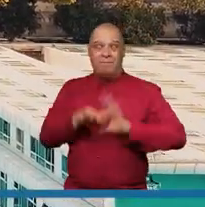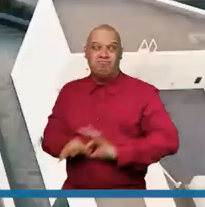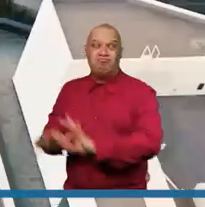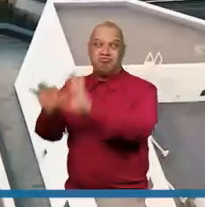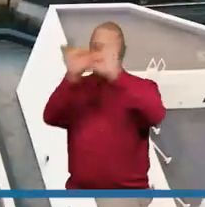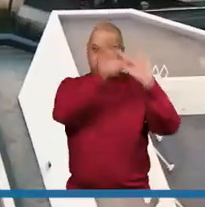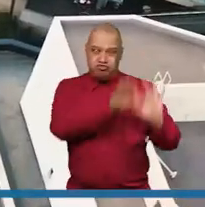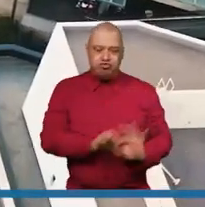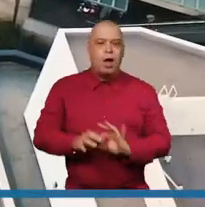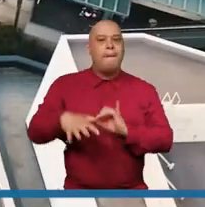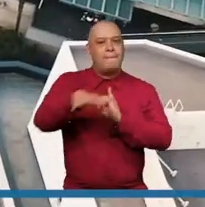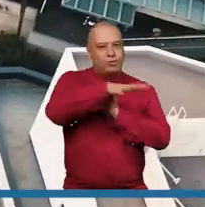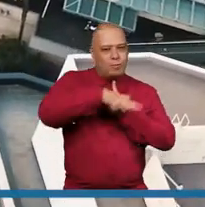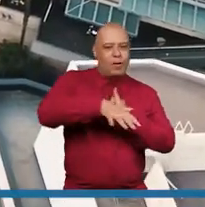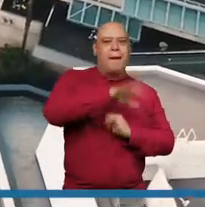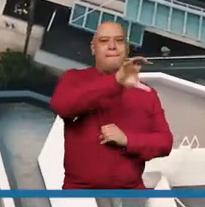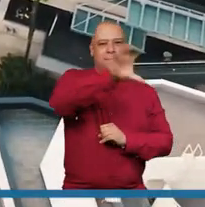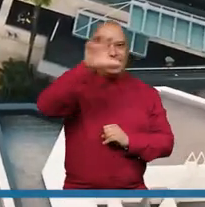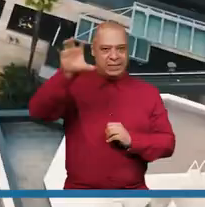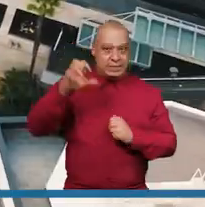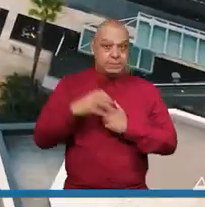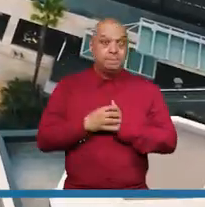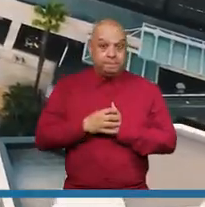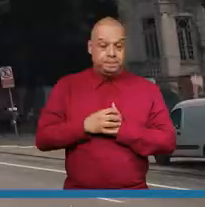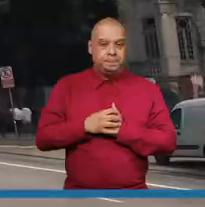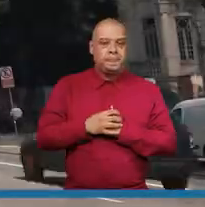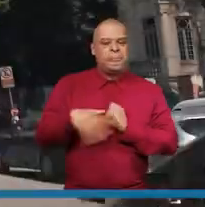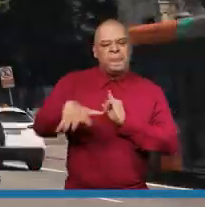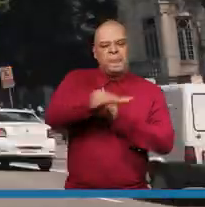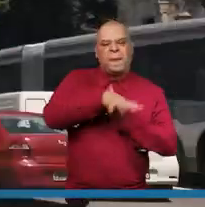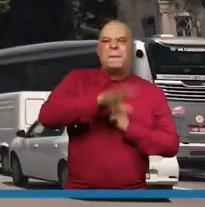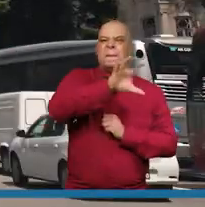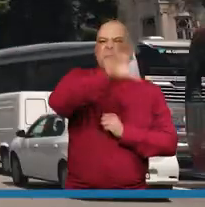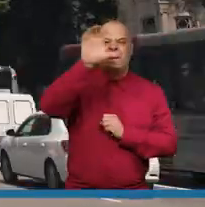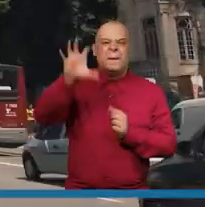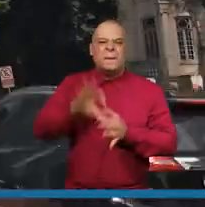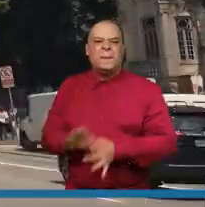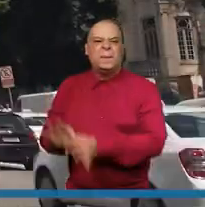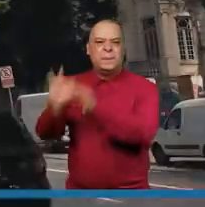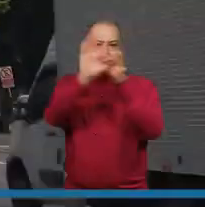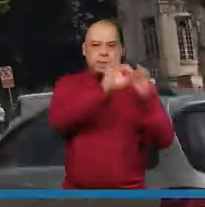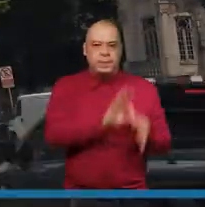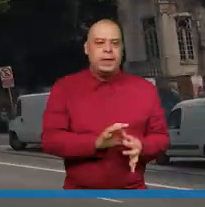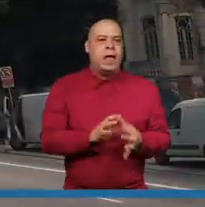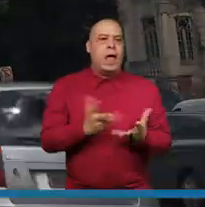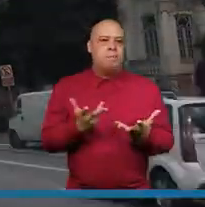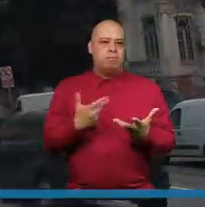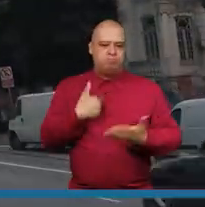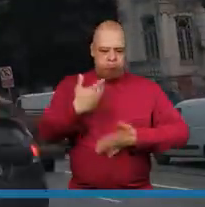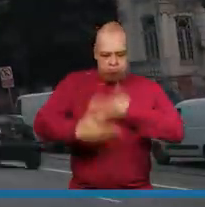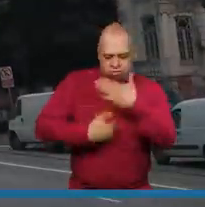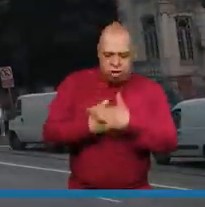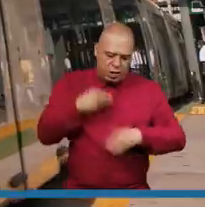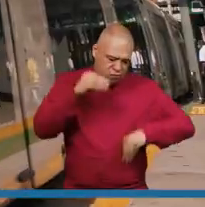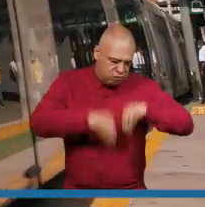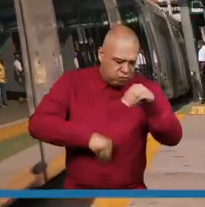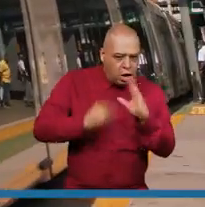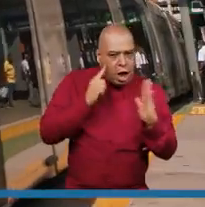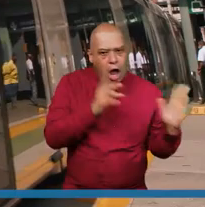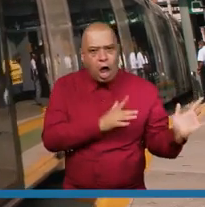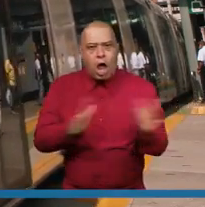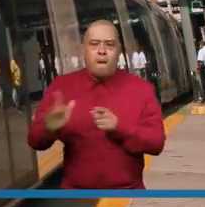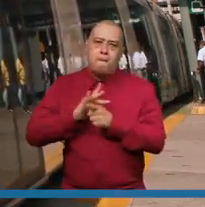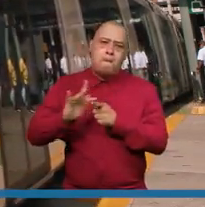redes metropolitanas. Bueno, la red está planteándose varias cosas, desde mecanismos para compartir buenas prácticas, hay temas